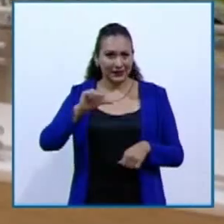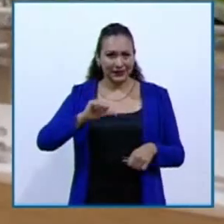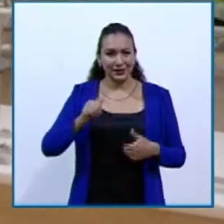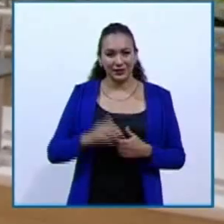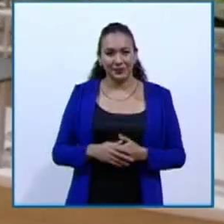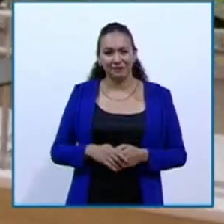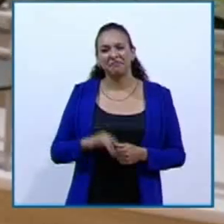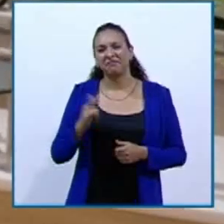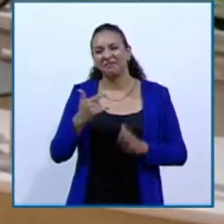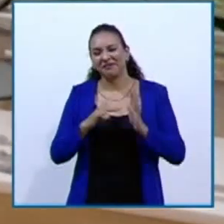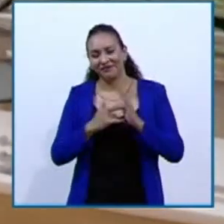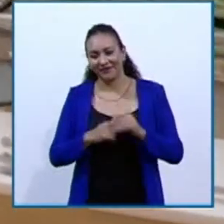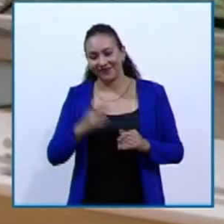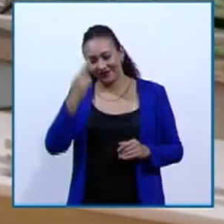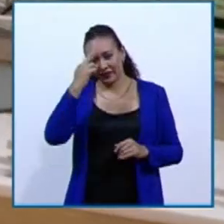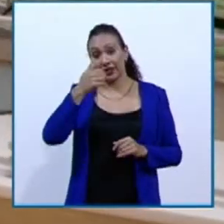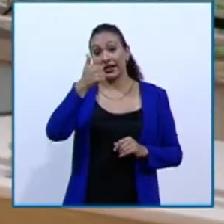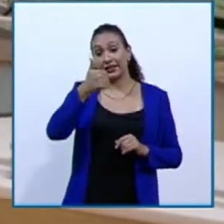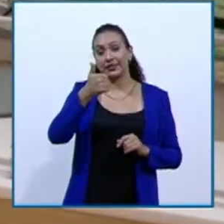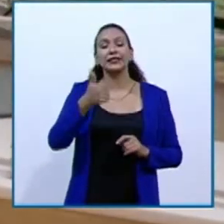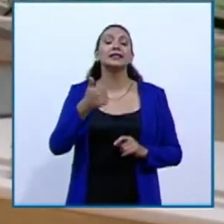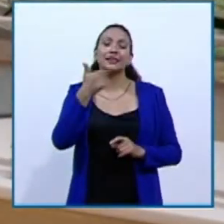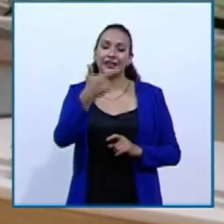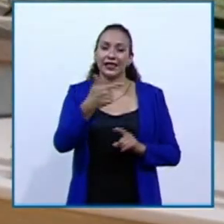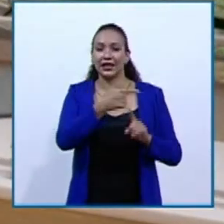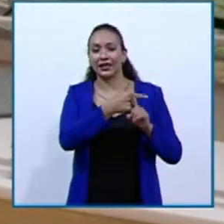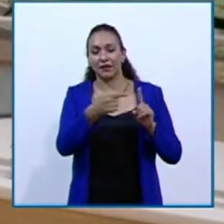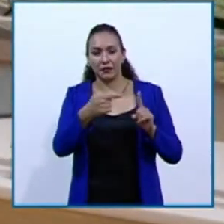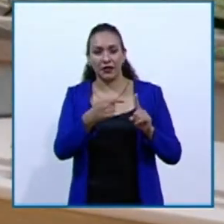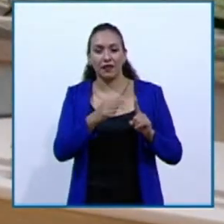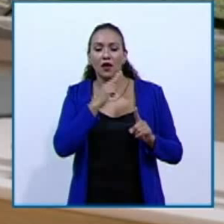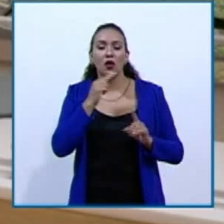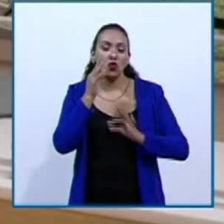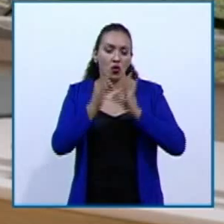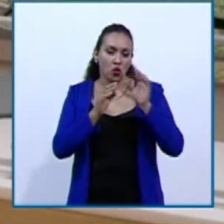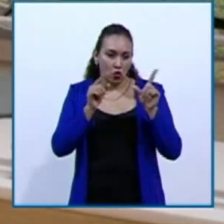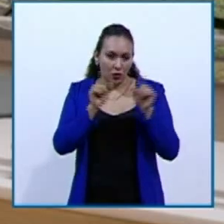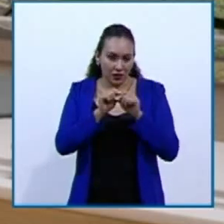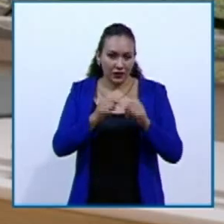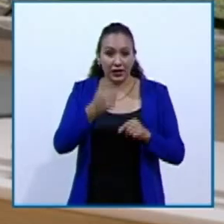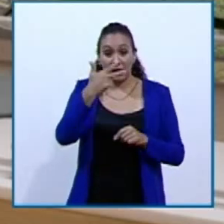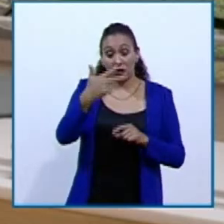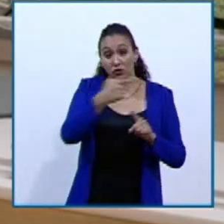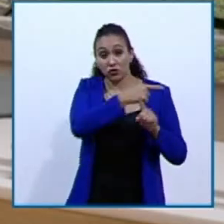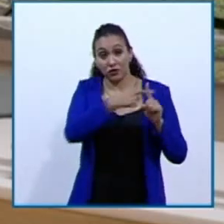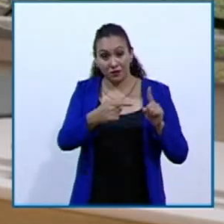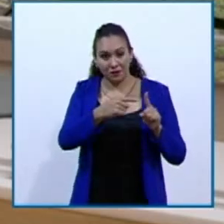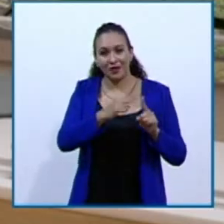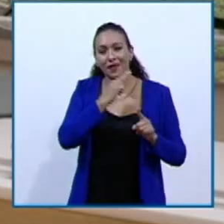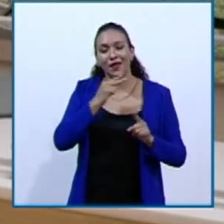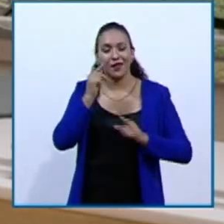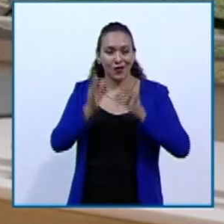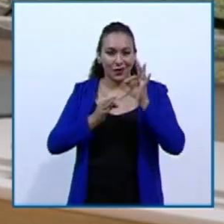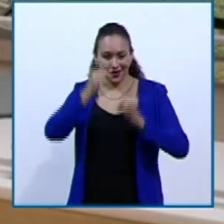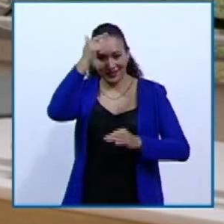Judicial de la Federación. Siga a las 19:30 horas nuestro avance informativo y a las 20:30 el noticiario nocturno. Soy